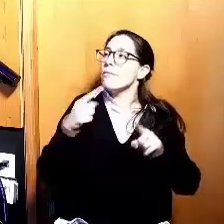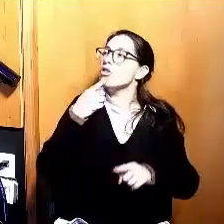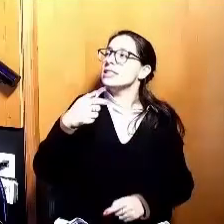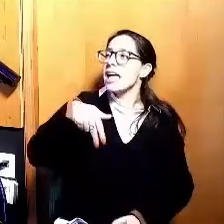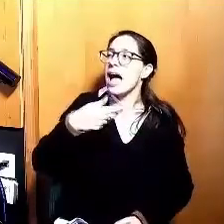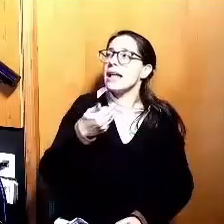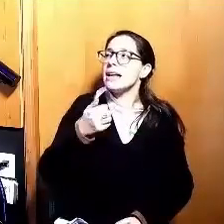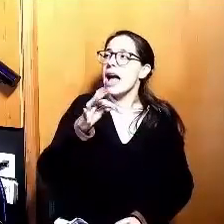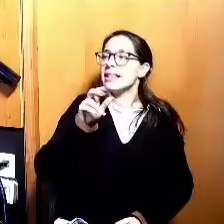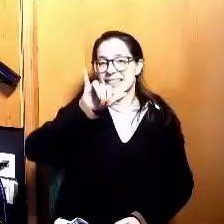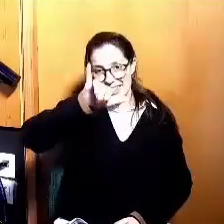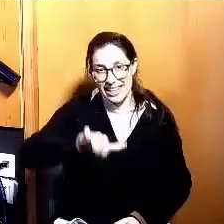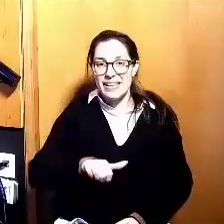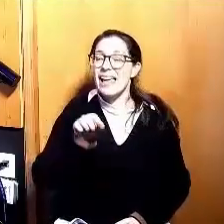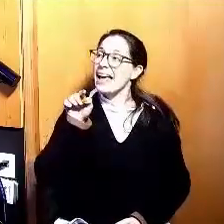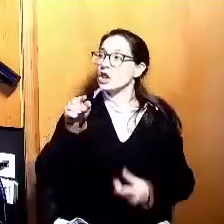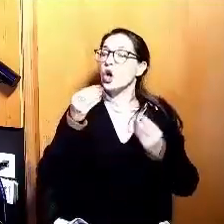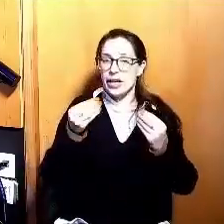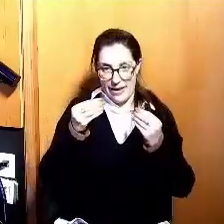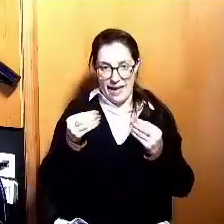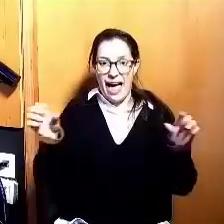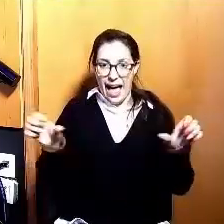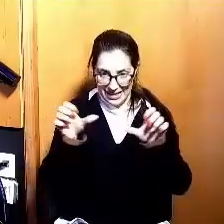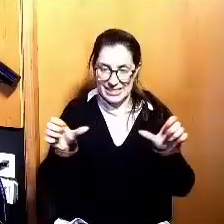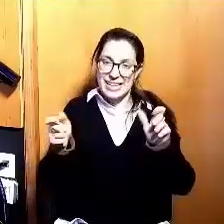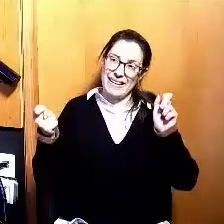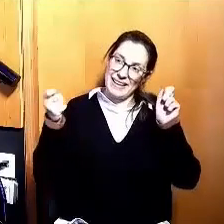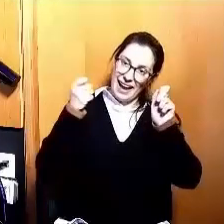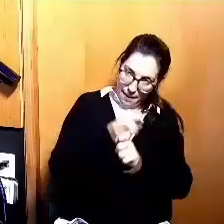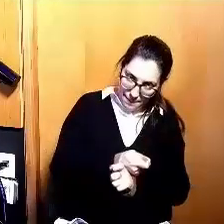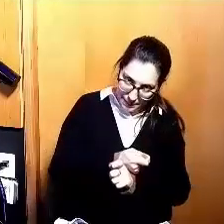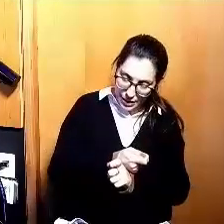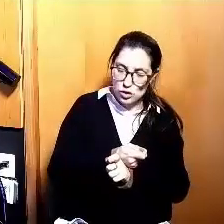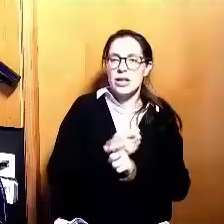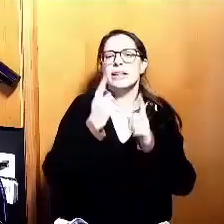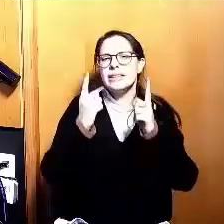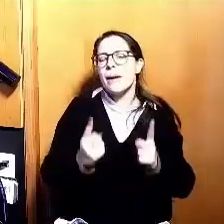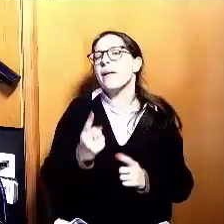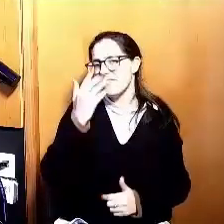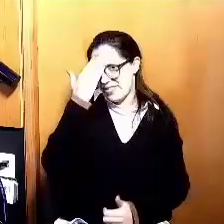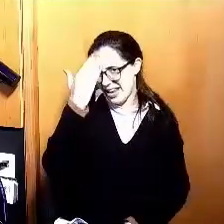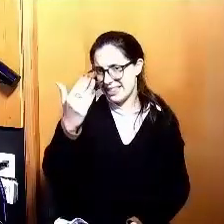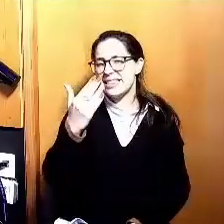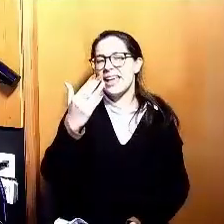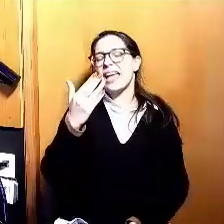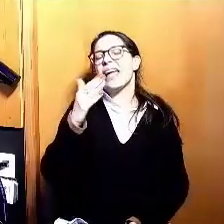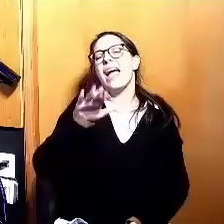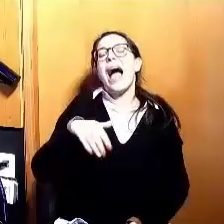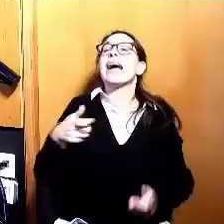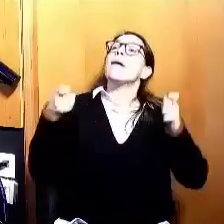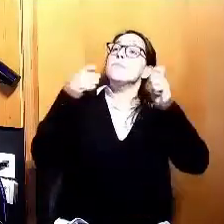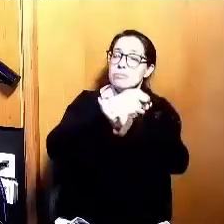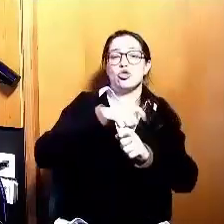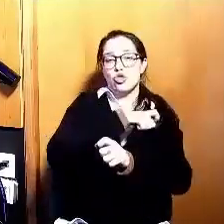Nati, justamente esto es un péndulo que va y viene, se va moviendo también frente a los cambios sociales que estamos